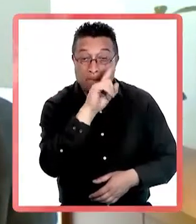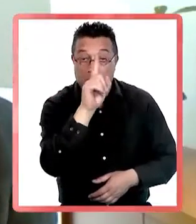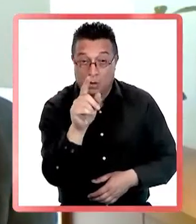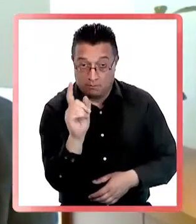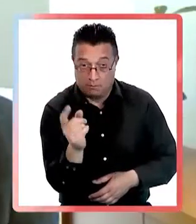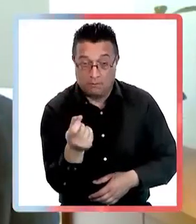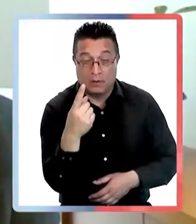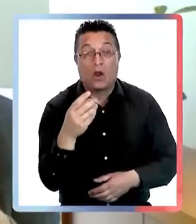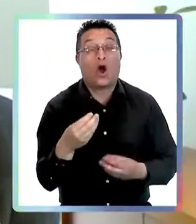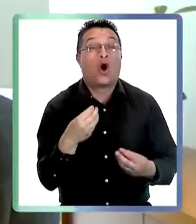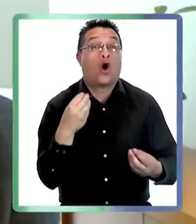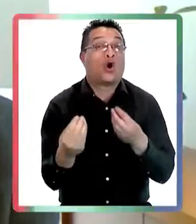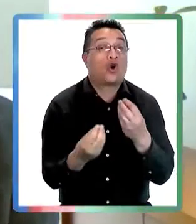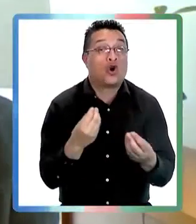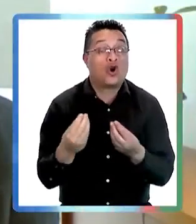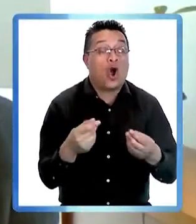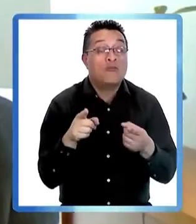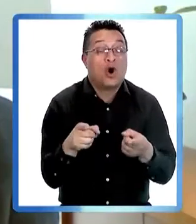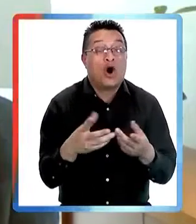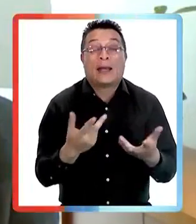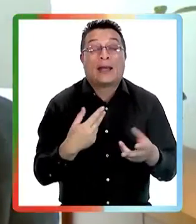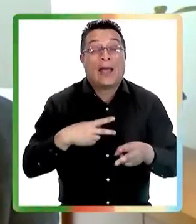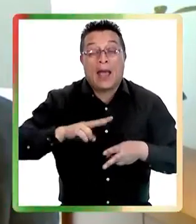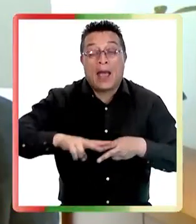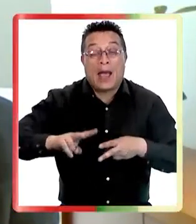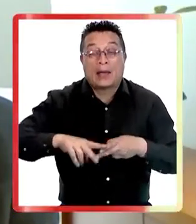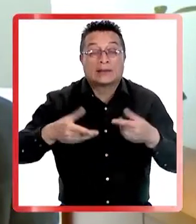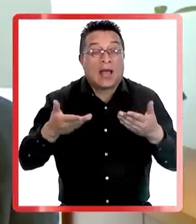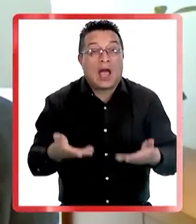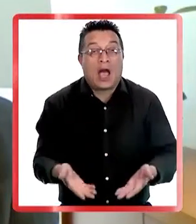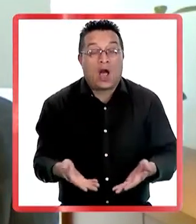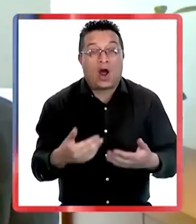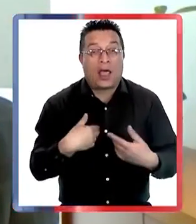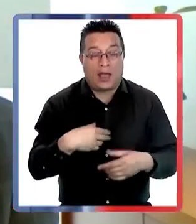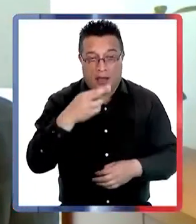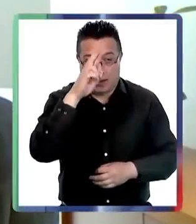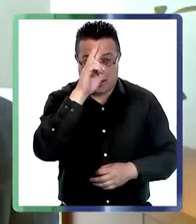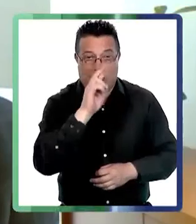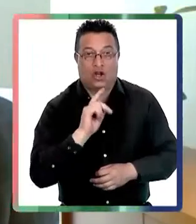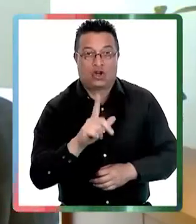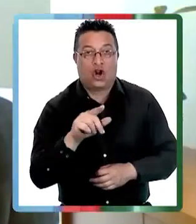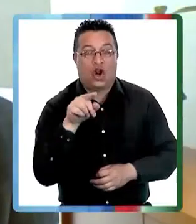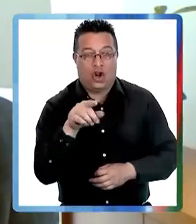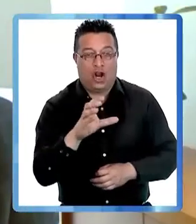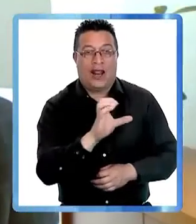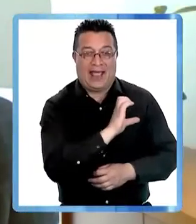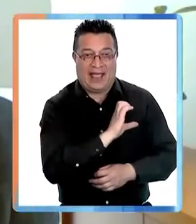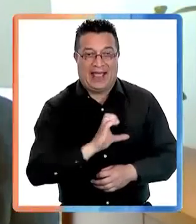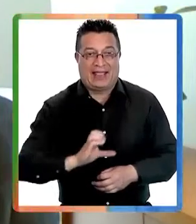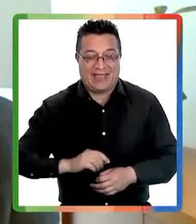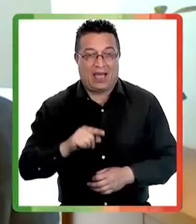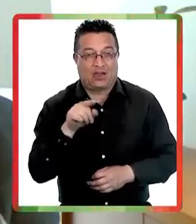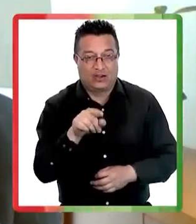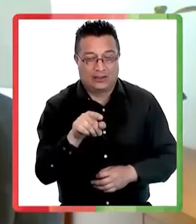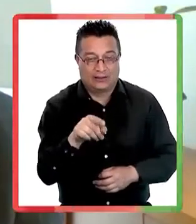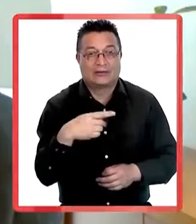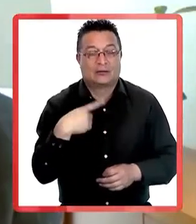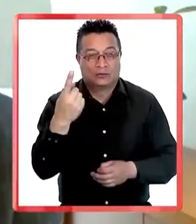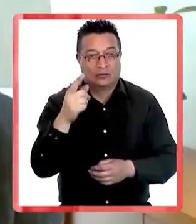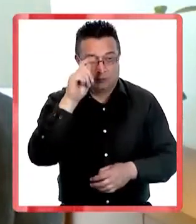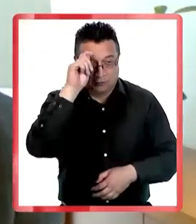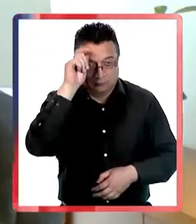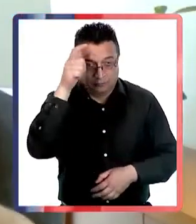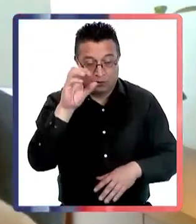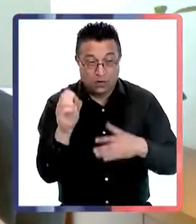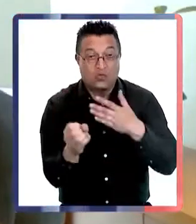pregunta, ¿cómo se va a hacer, cuál va a ser aquí el rol del Estado en esto? Aquí se crea